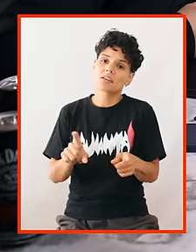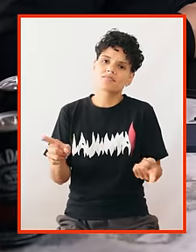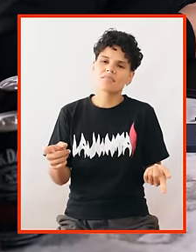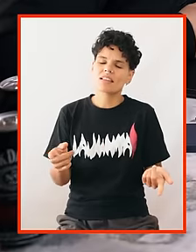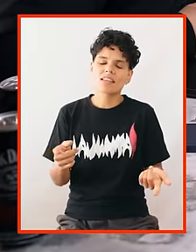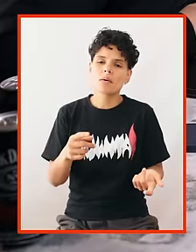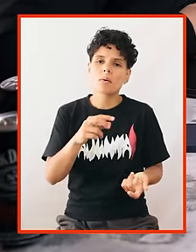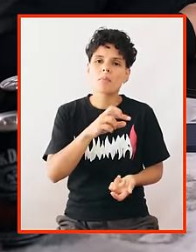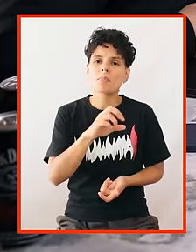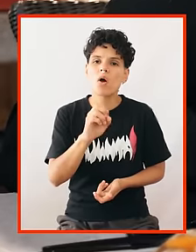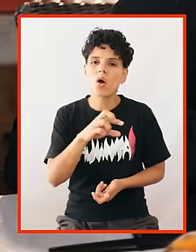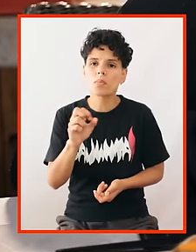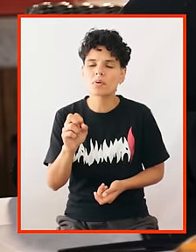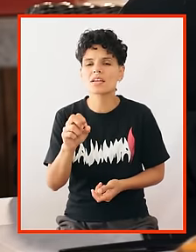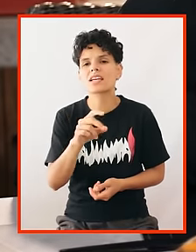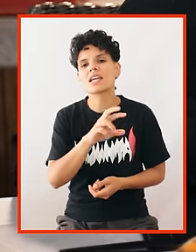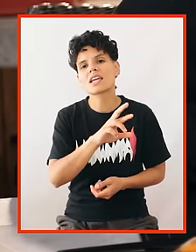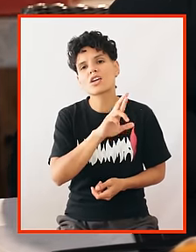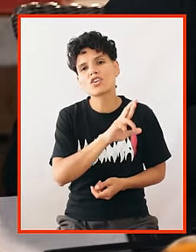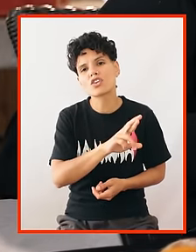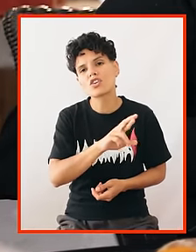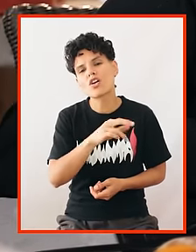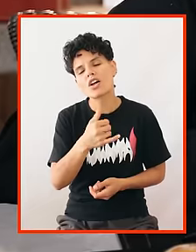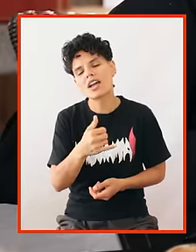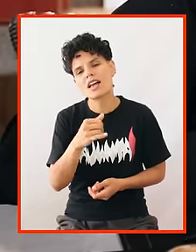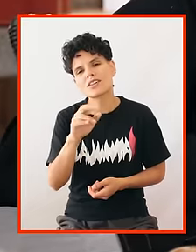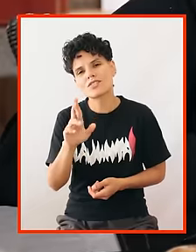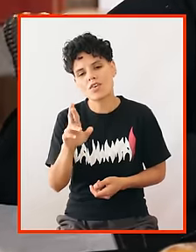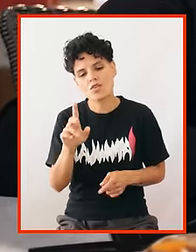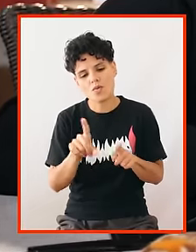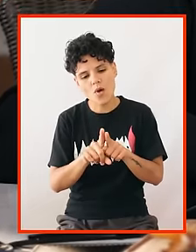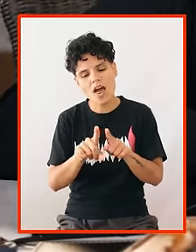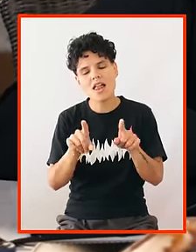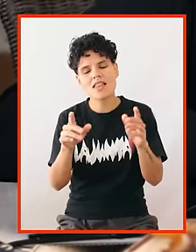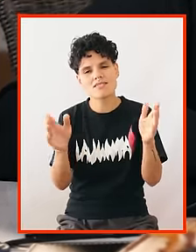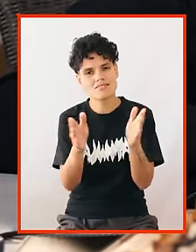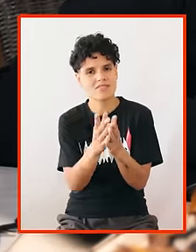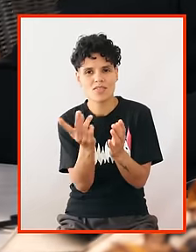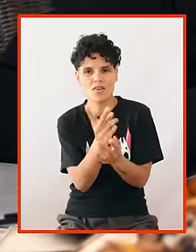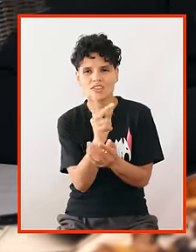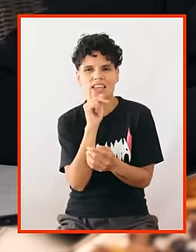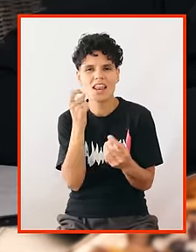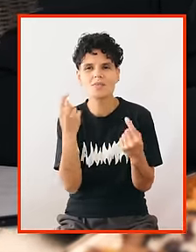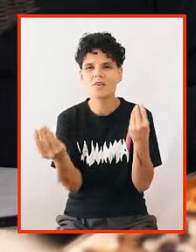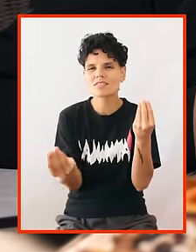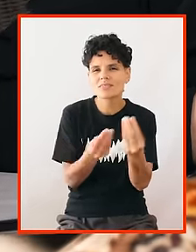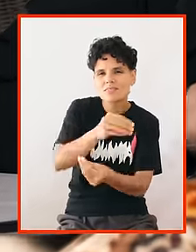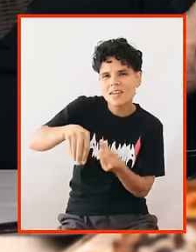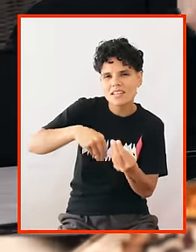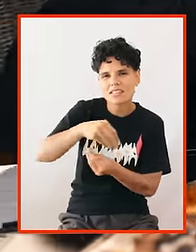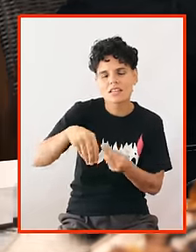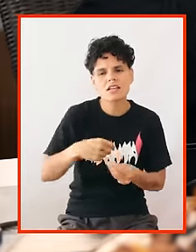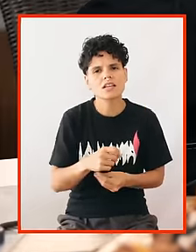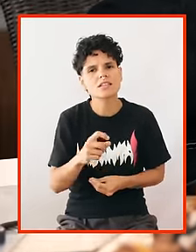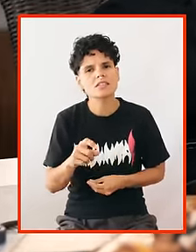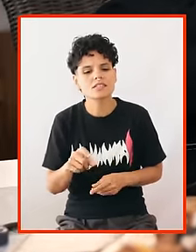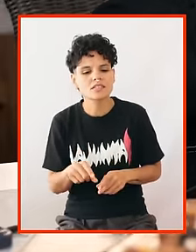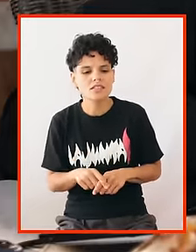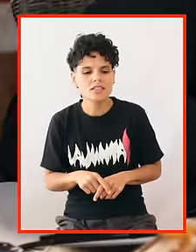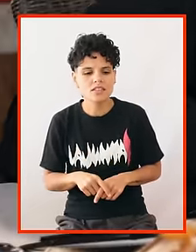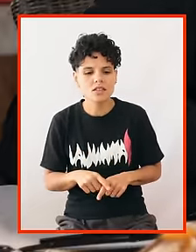está lleno de ejemplos. Pero acá no era tan usual. Acá la balada era balada, estaba como que era un pequeño